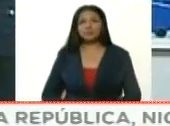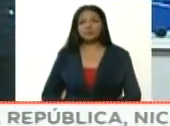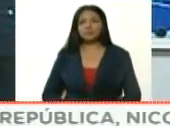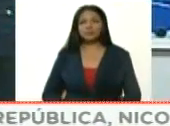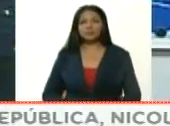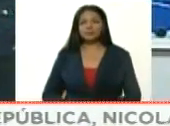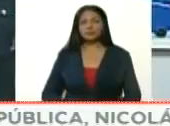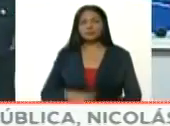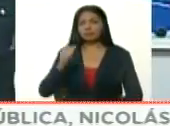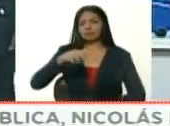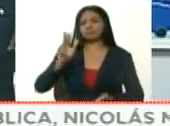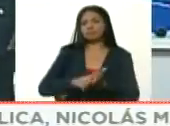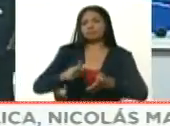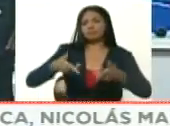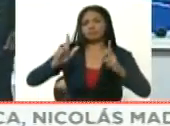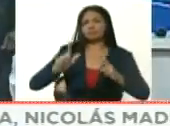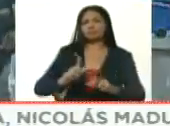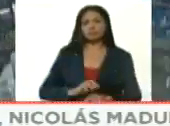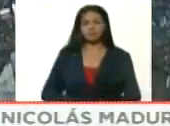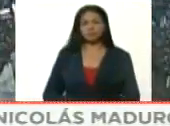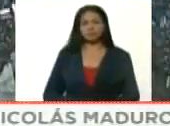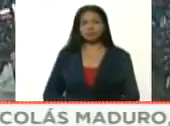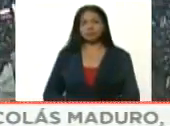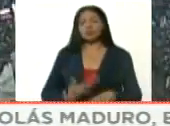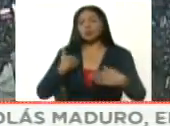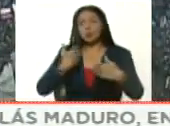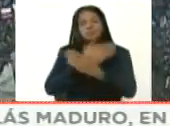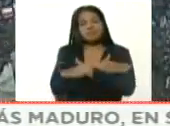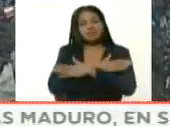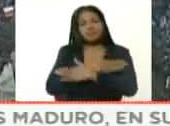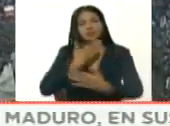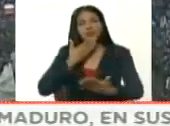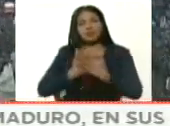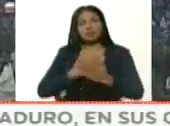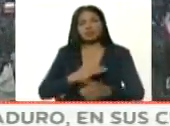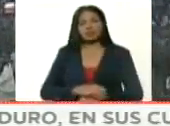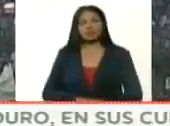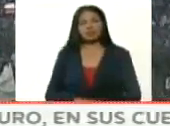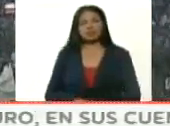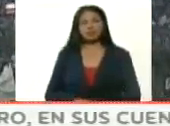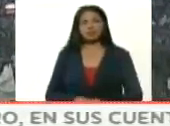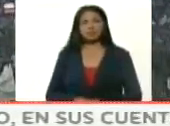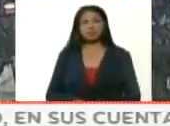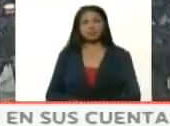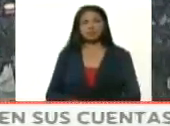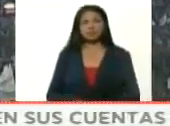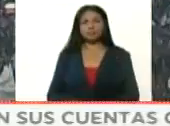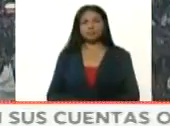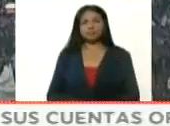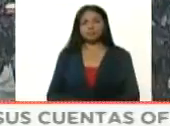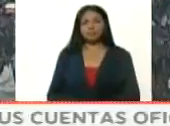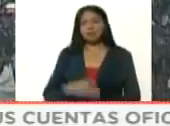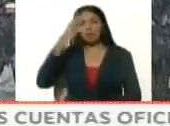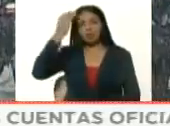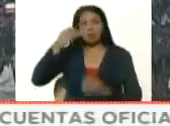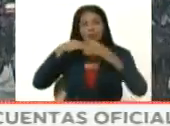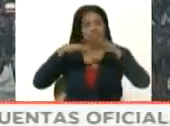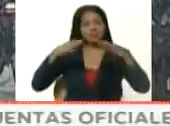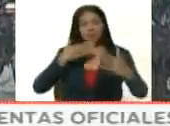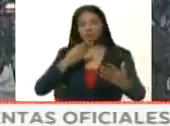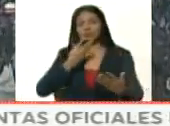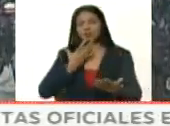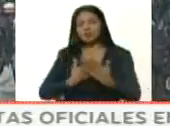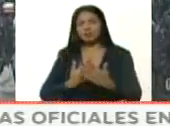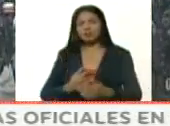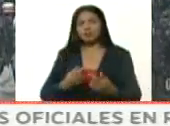Sí, va, pues. Los felicito, gracias. Gracias. Que Dios la bendiga, muchas gracias. Muy